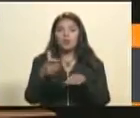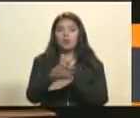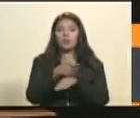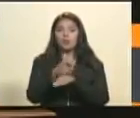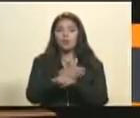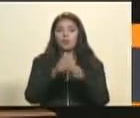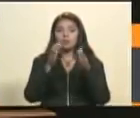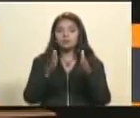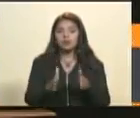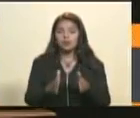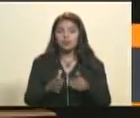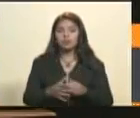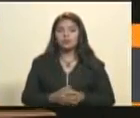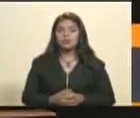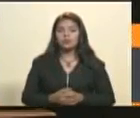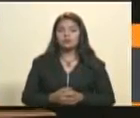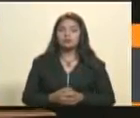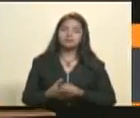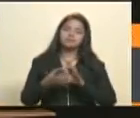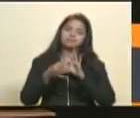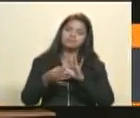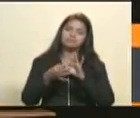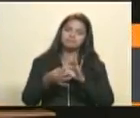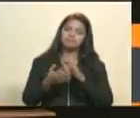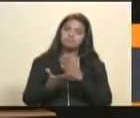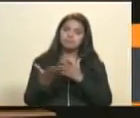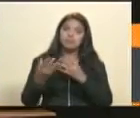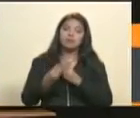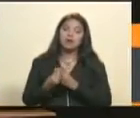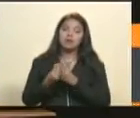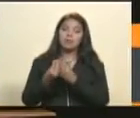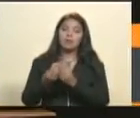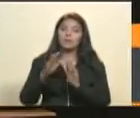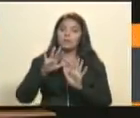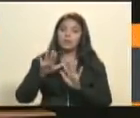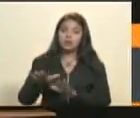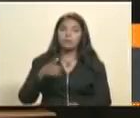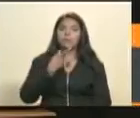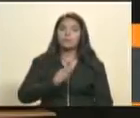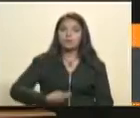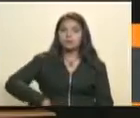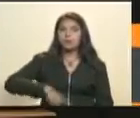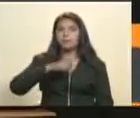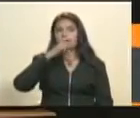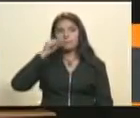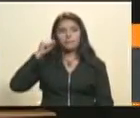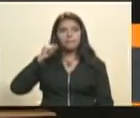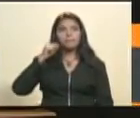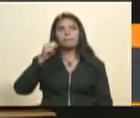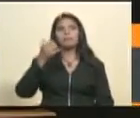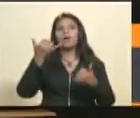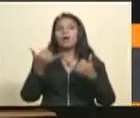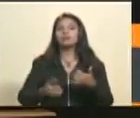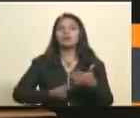las gobernadoras nos solidarizamos y acompañamos a nuestro presidente en esta